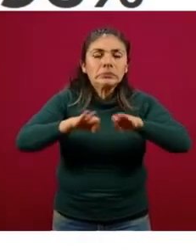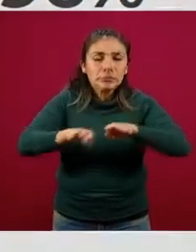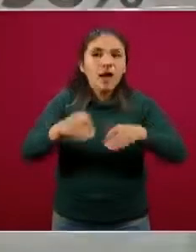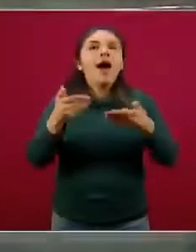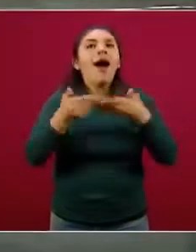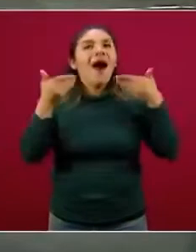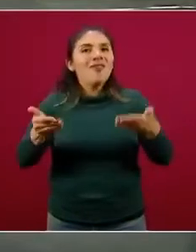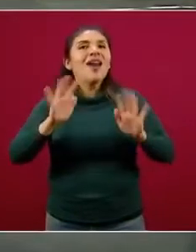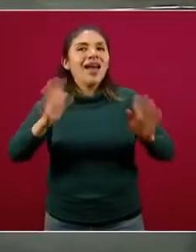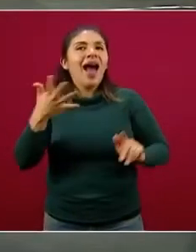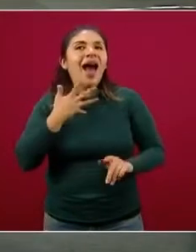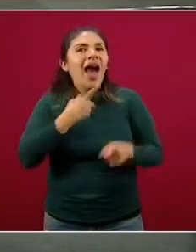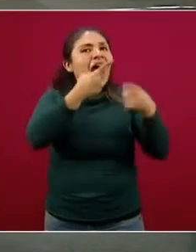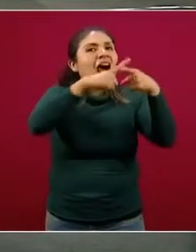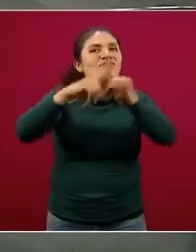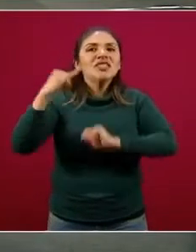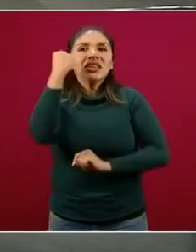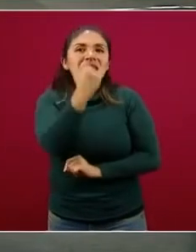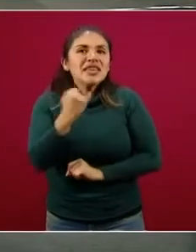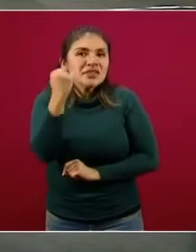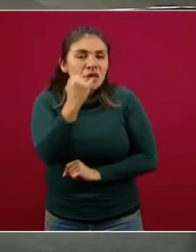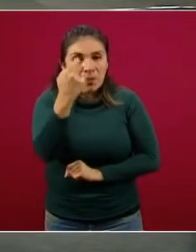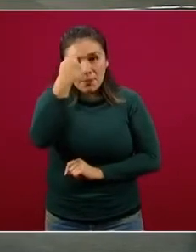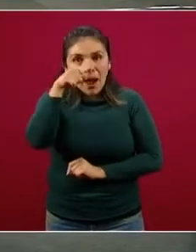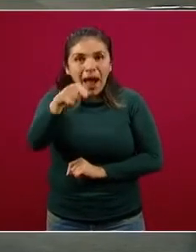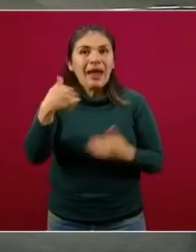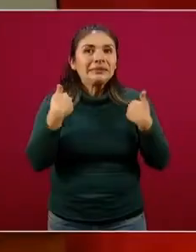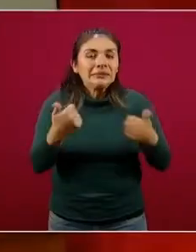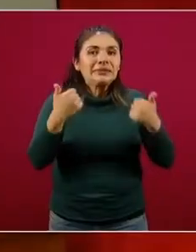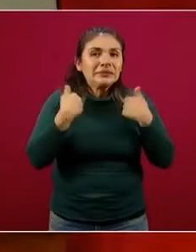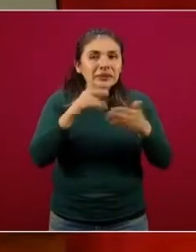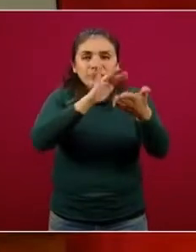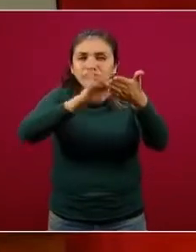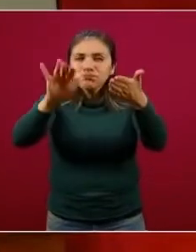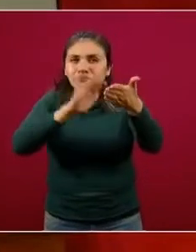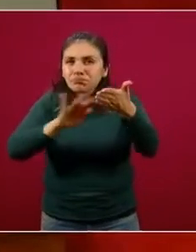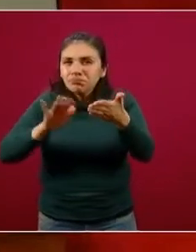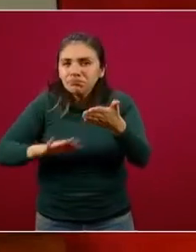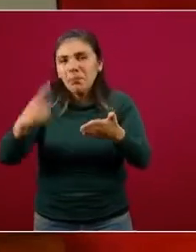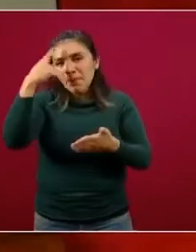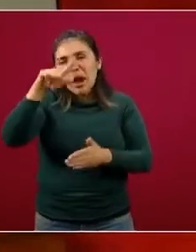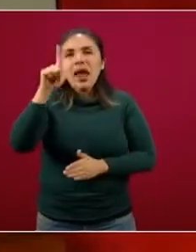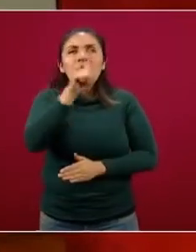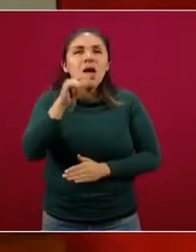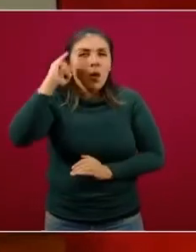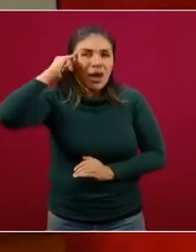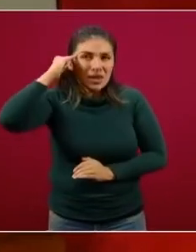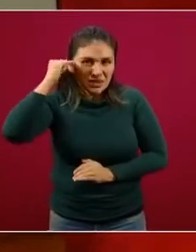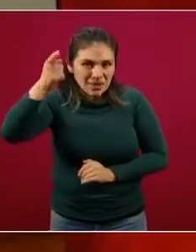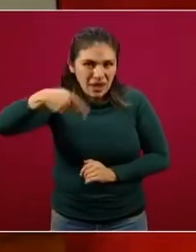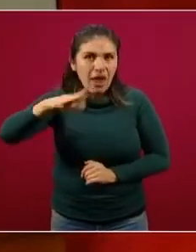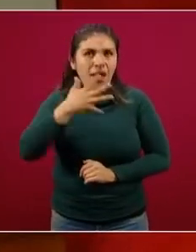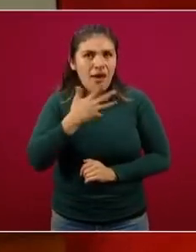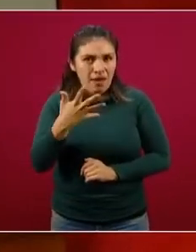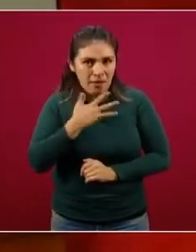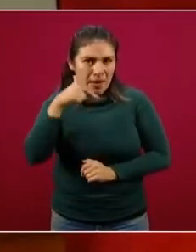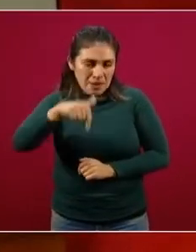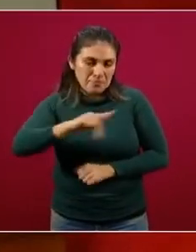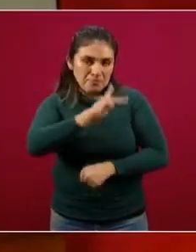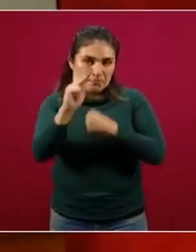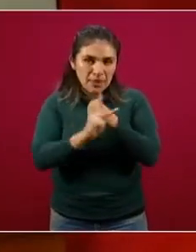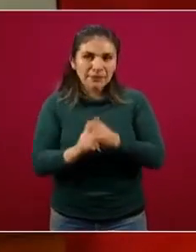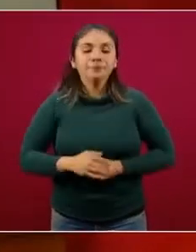están disponibles en diferentes idiomas y en diferentes variantes de los idiomas de lengua indígena que tenemos en nuestro